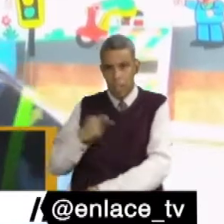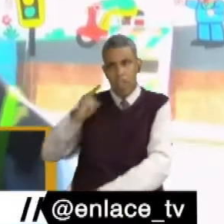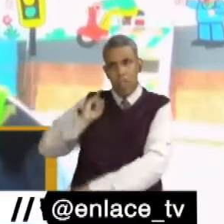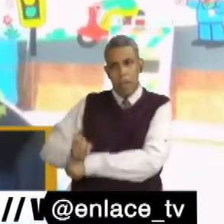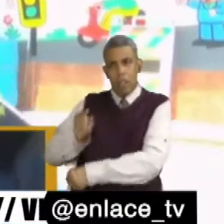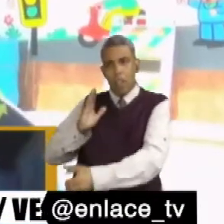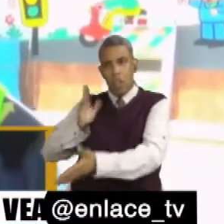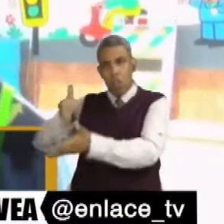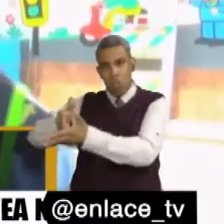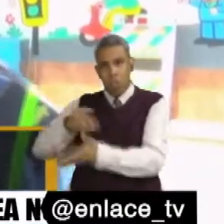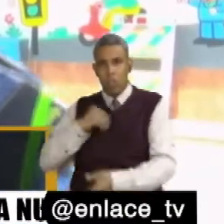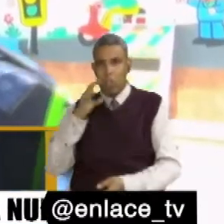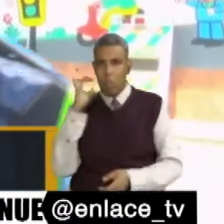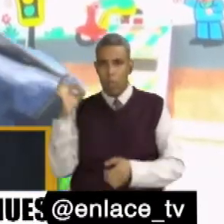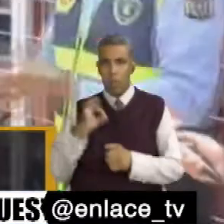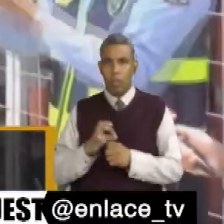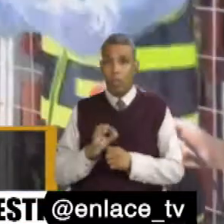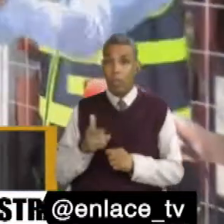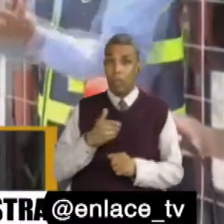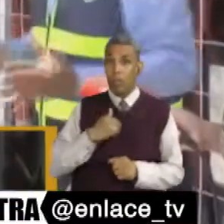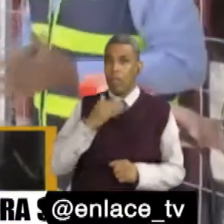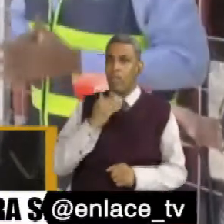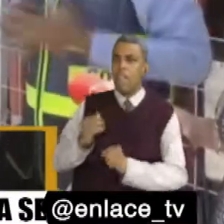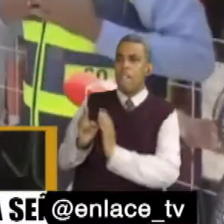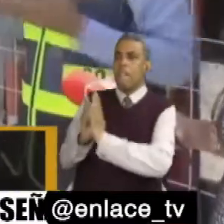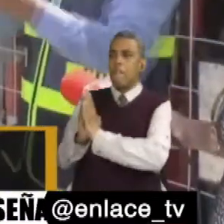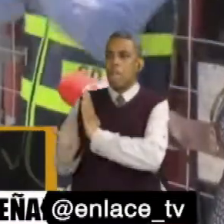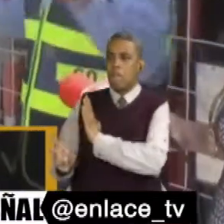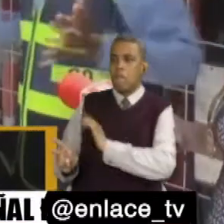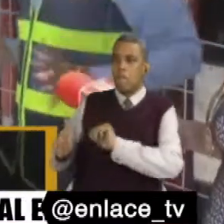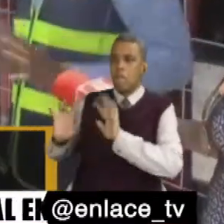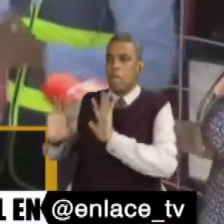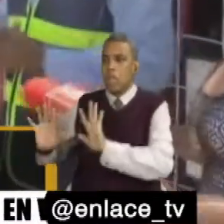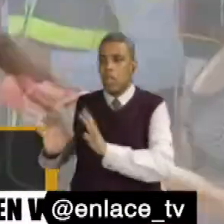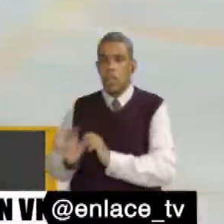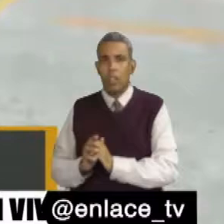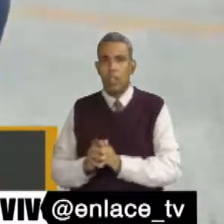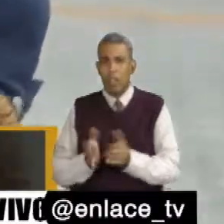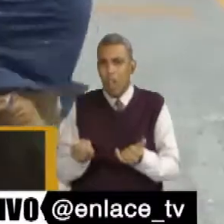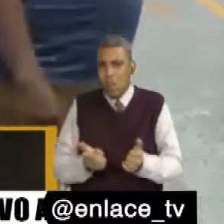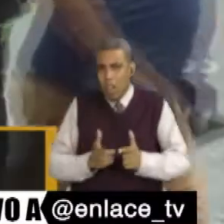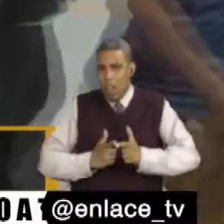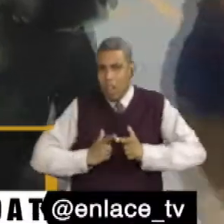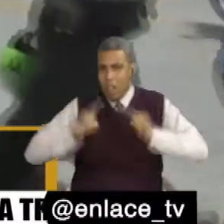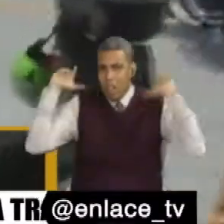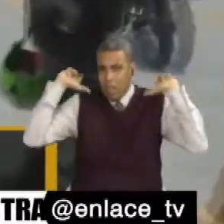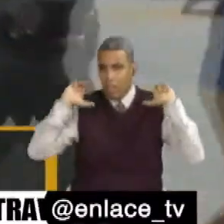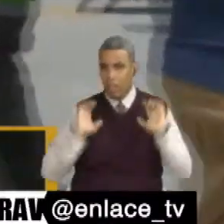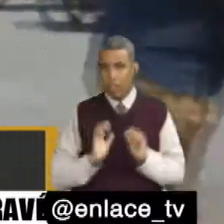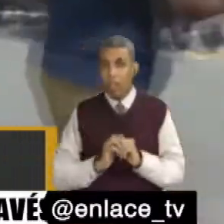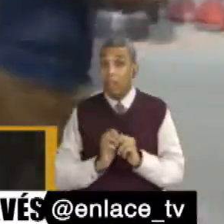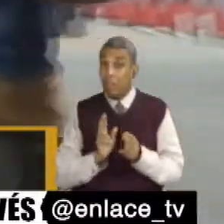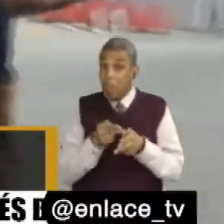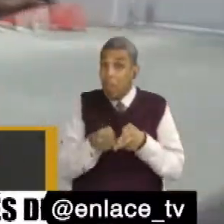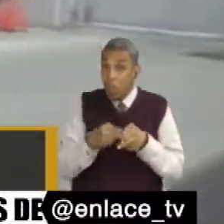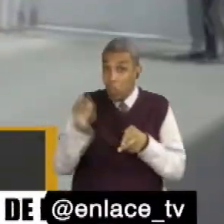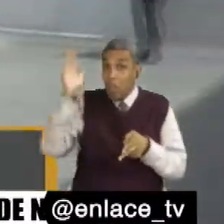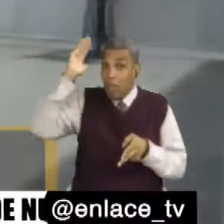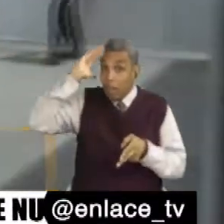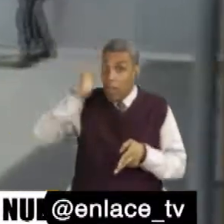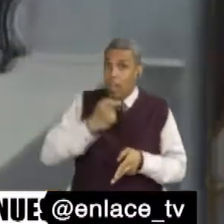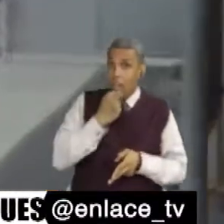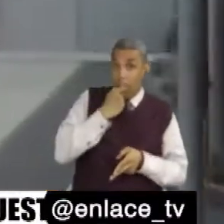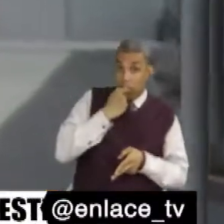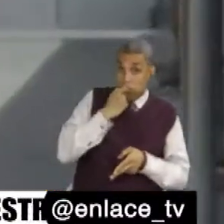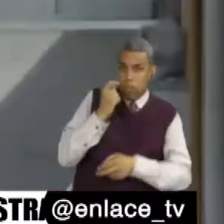de amenazarla verbalmente. El hombre por el momento fue dejado en libertad, pero la demanda será interpuesta por la Inspección de Tránsito y Transporte